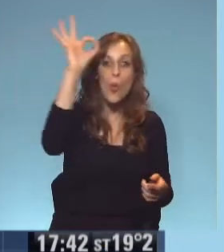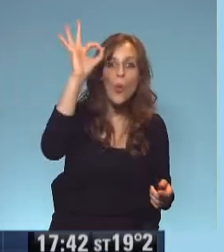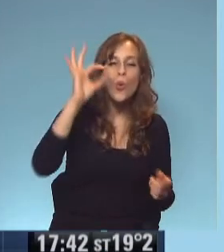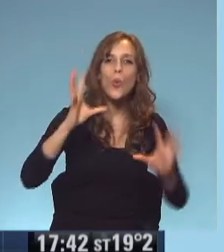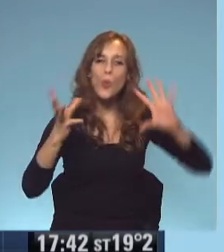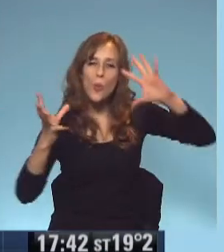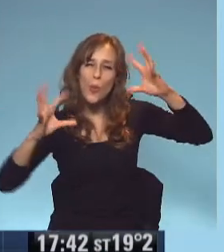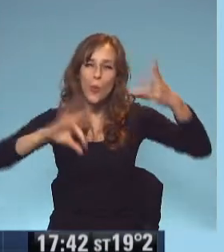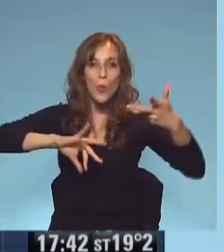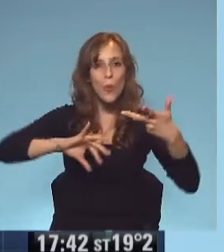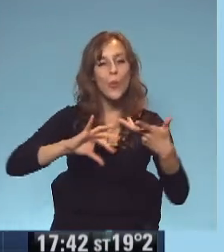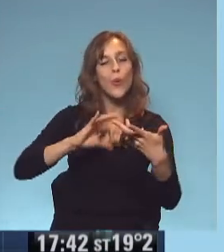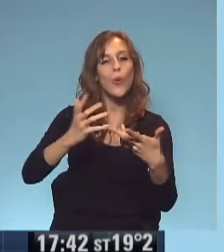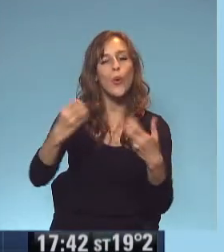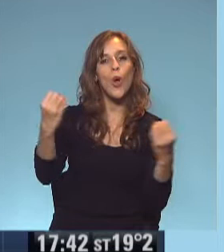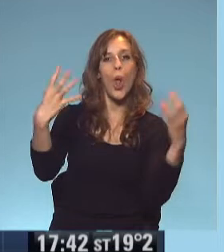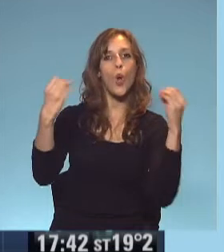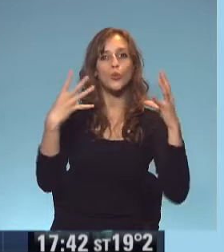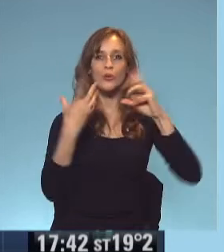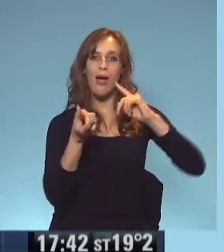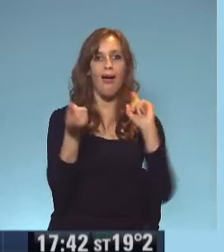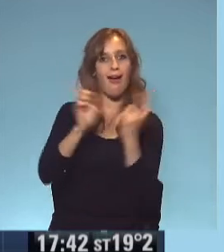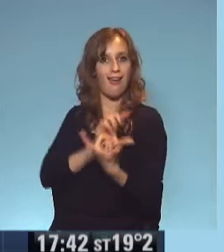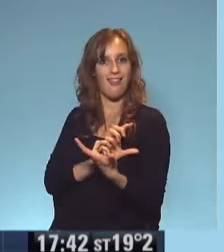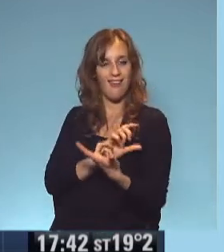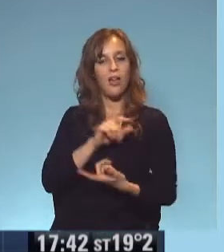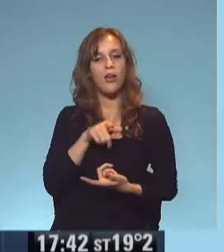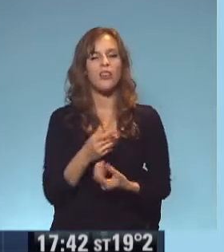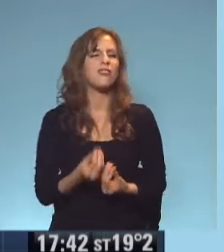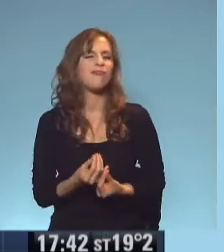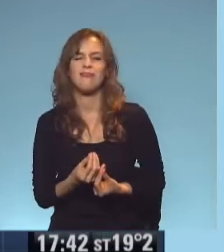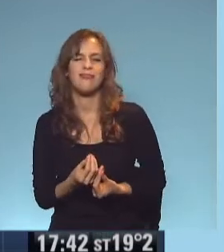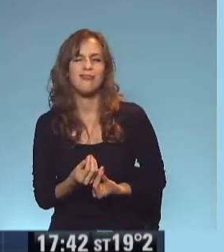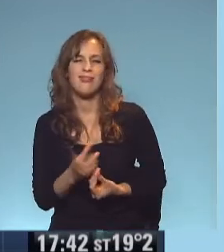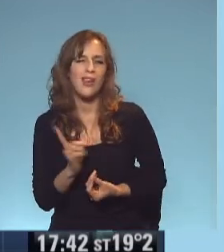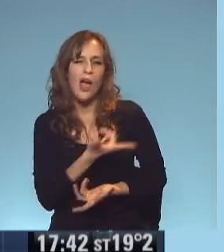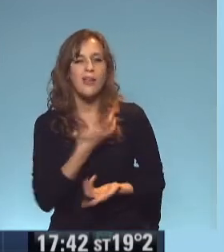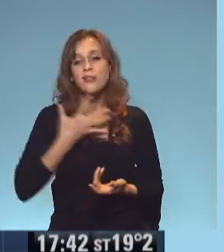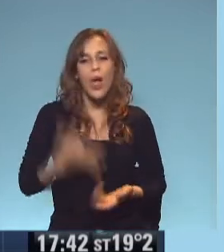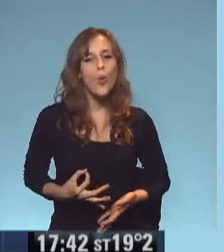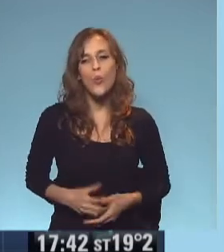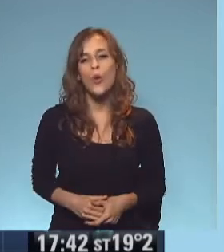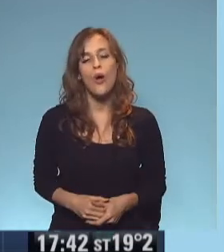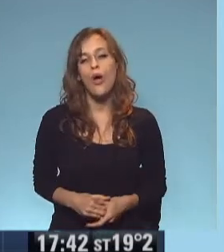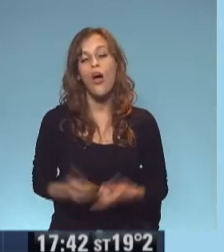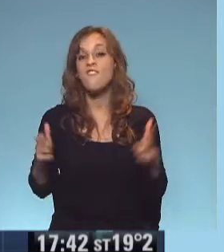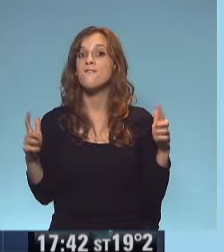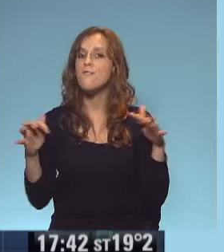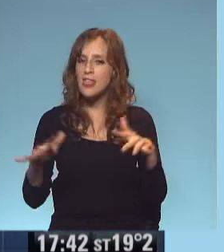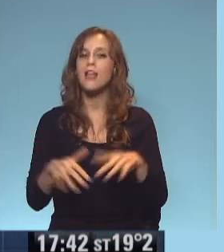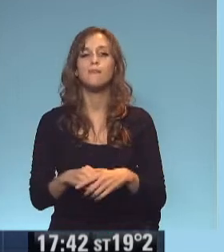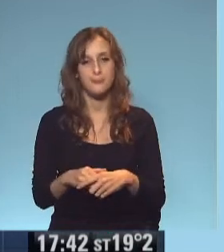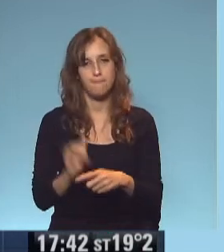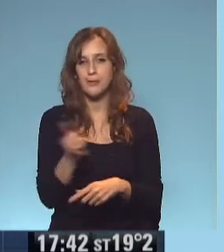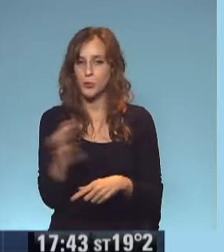mueva. Y no puede haber otra explicación más lógica, como por ejemplo, fantasmas de